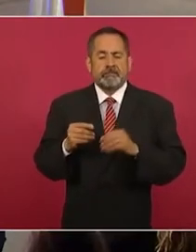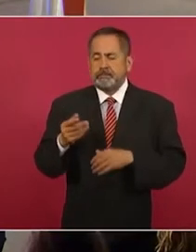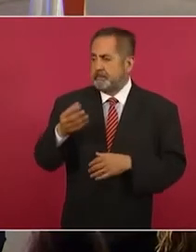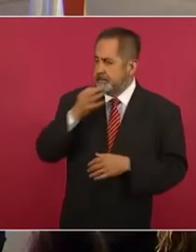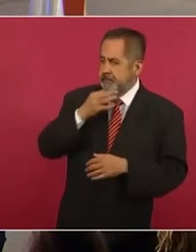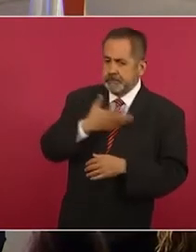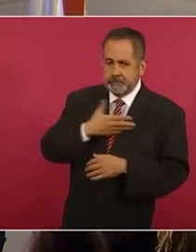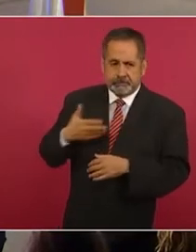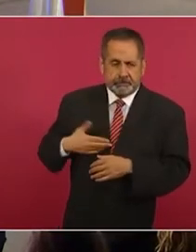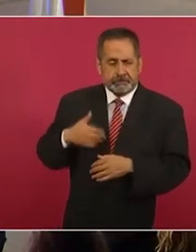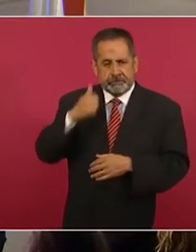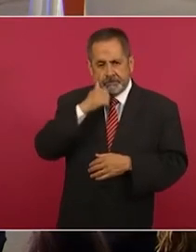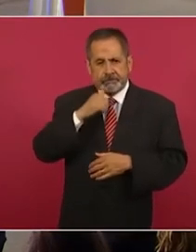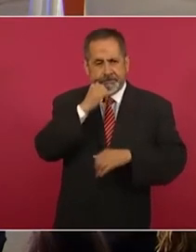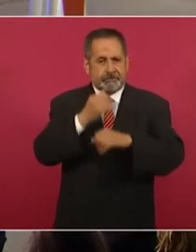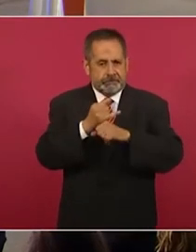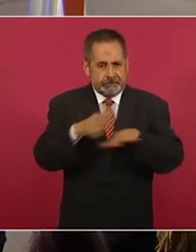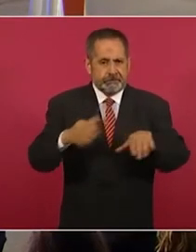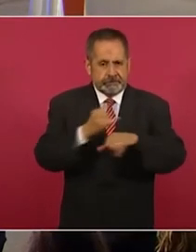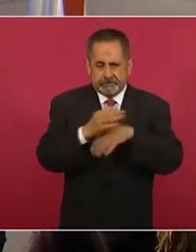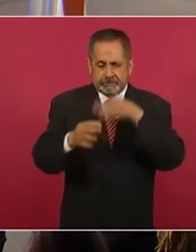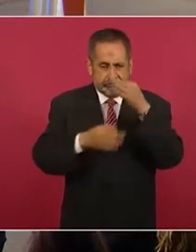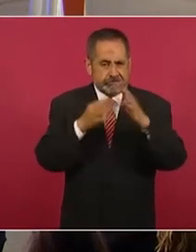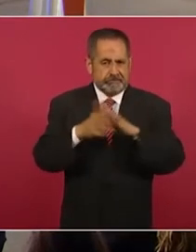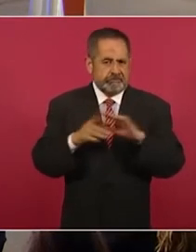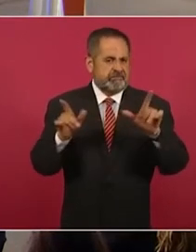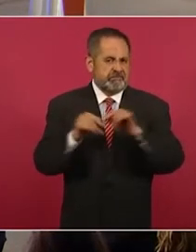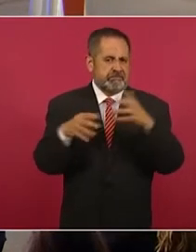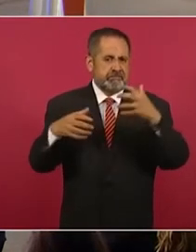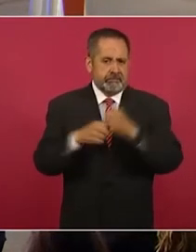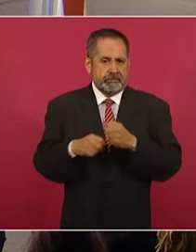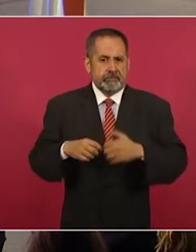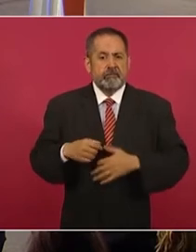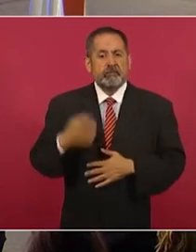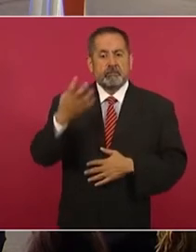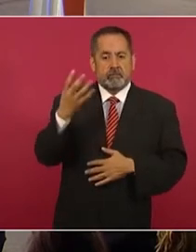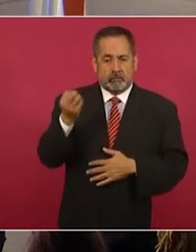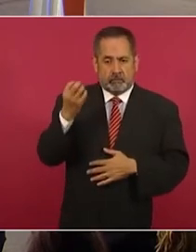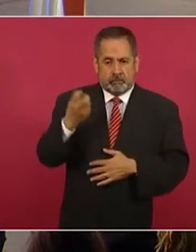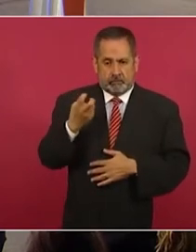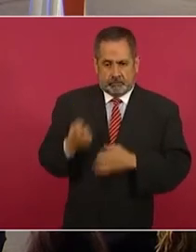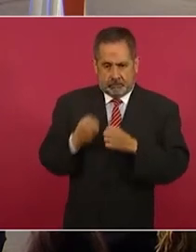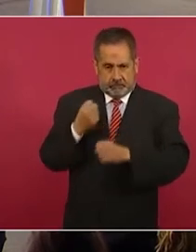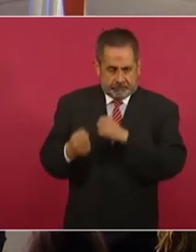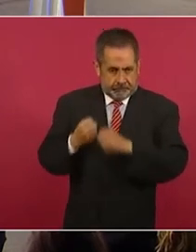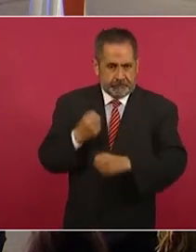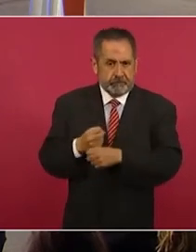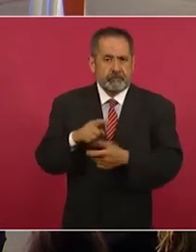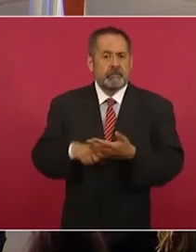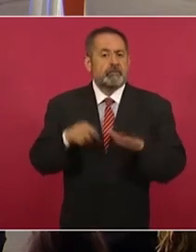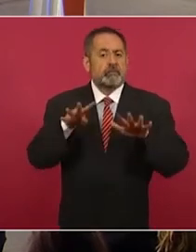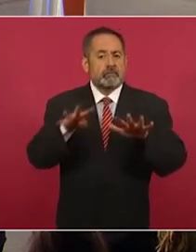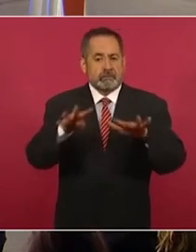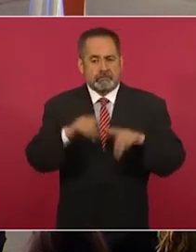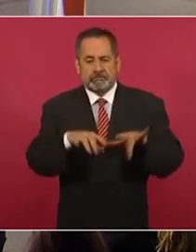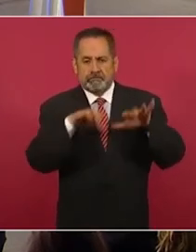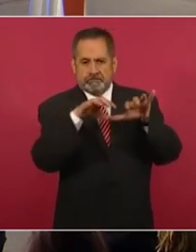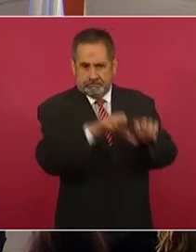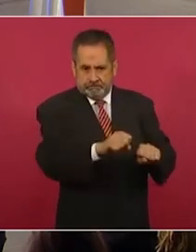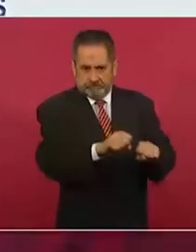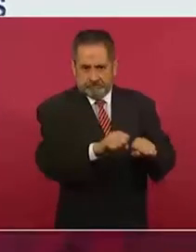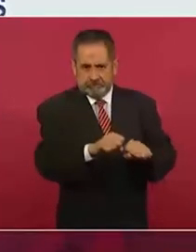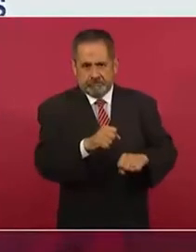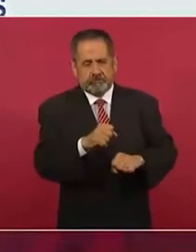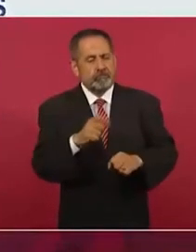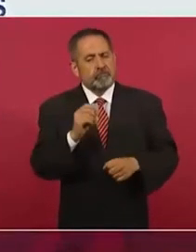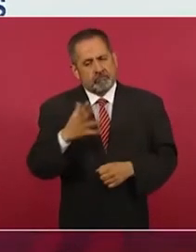el presidente, cada informe de cero impunidad, que hay 9 casos este año, que hay 19 detenidos o buscados y